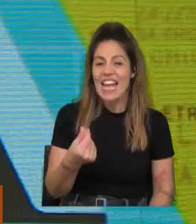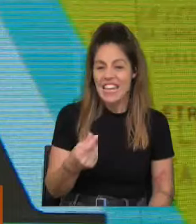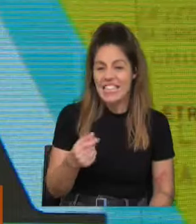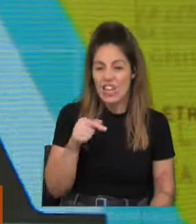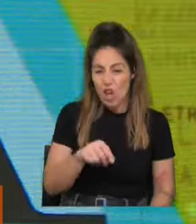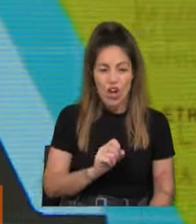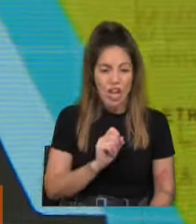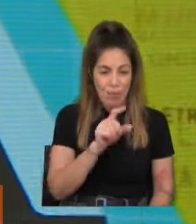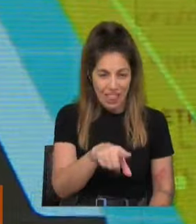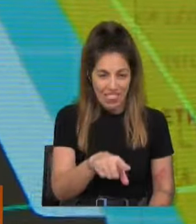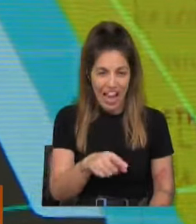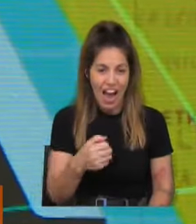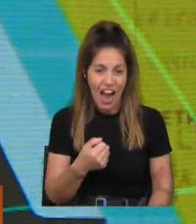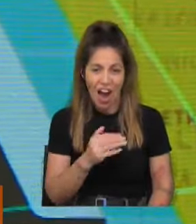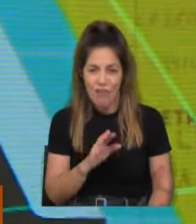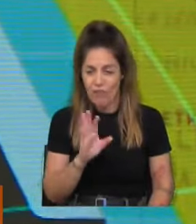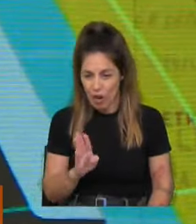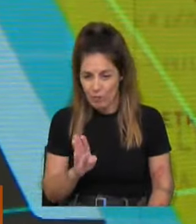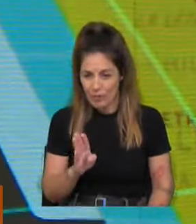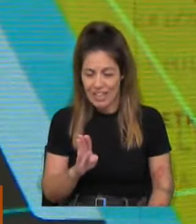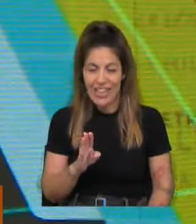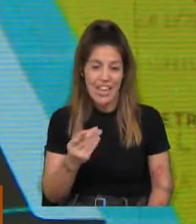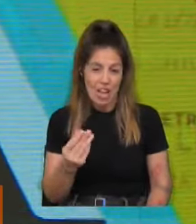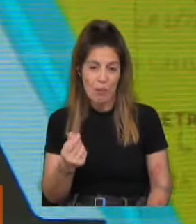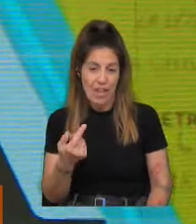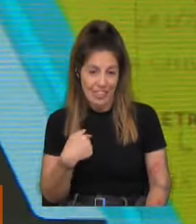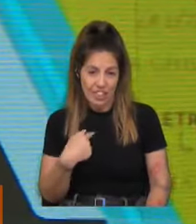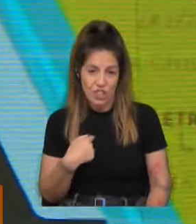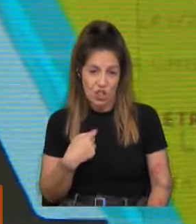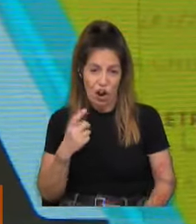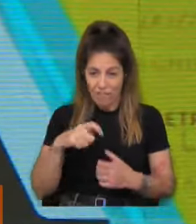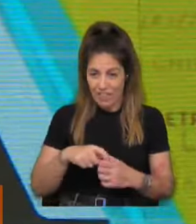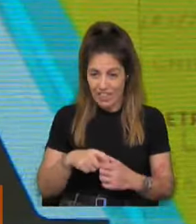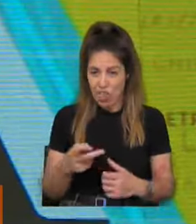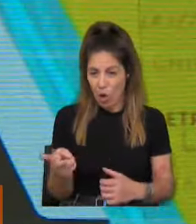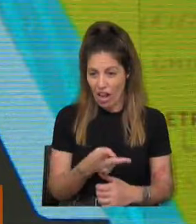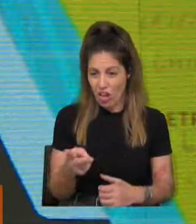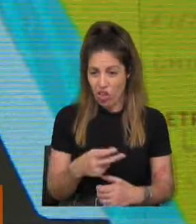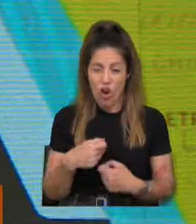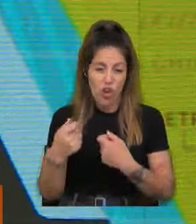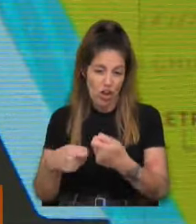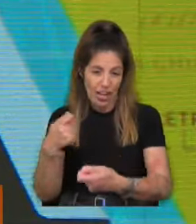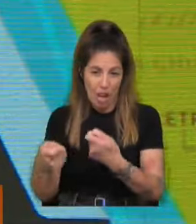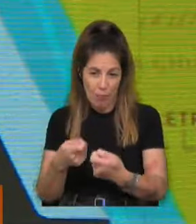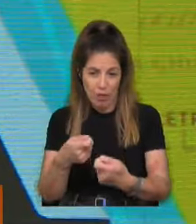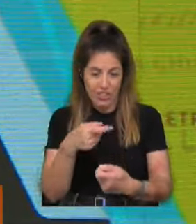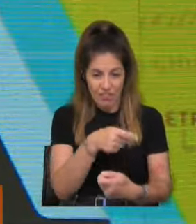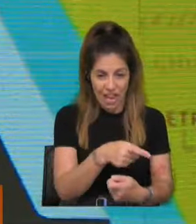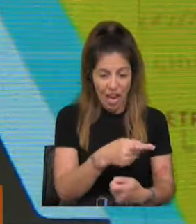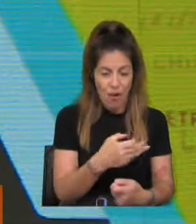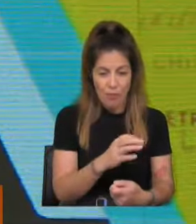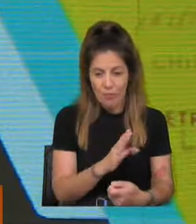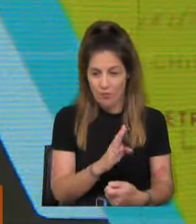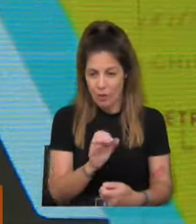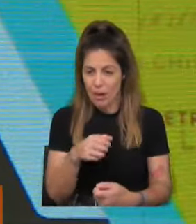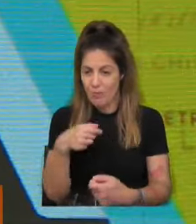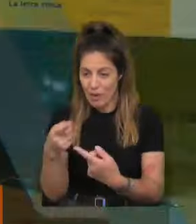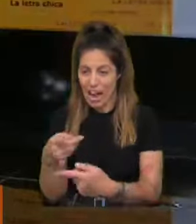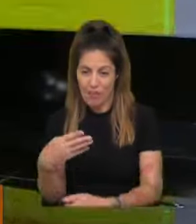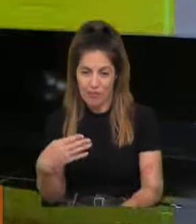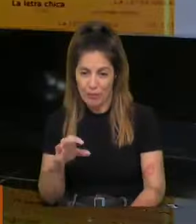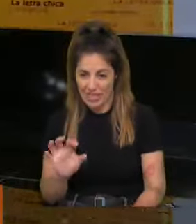le transfiere a la safap es la plata Que si yo estoy afiliado al bps y a una fb lo que le aporte el aporte que va para la fb pasa por el bps y va para ahí